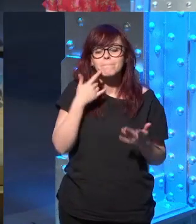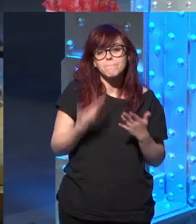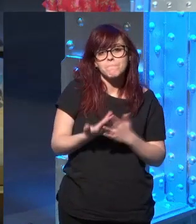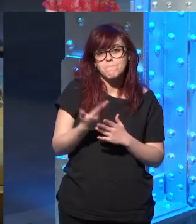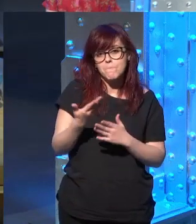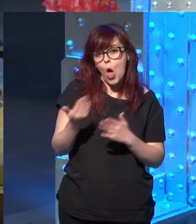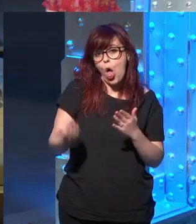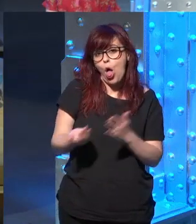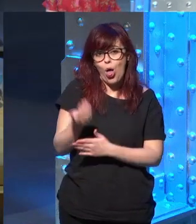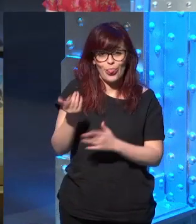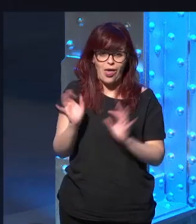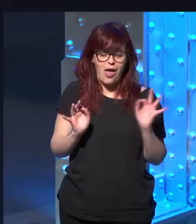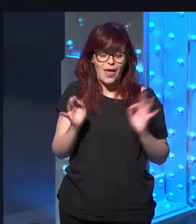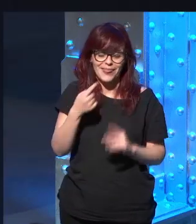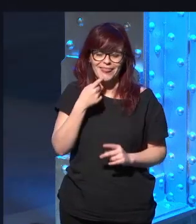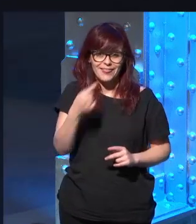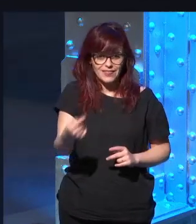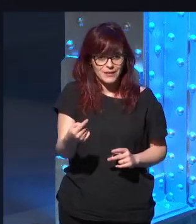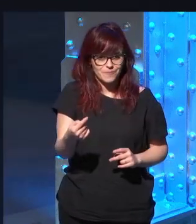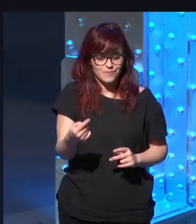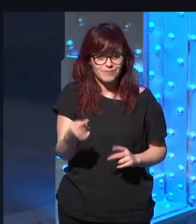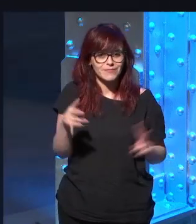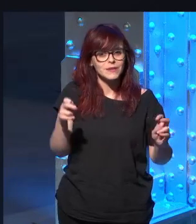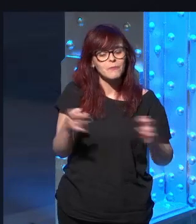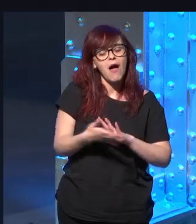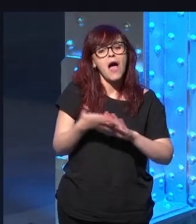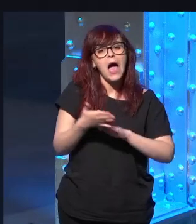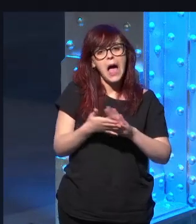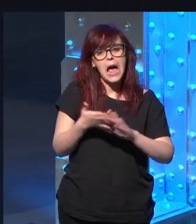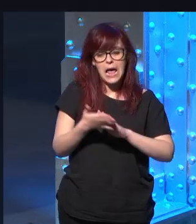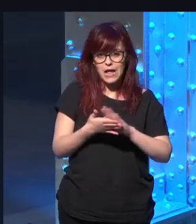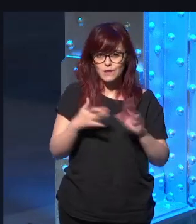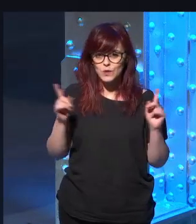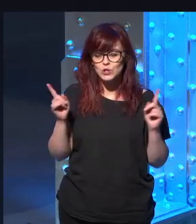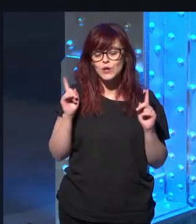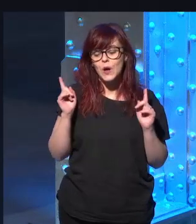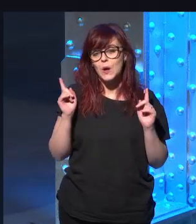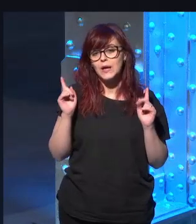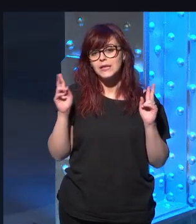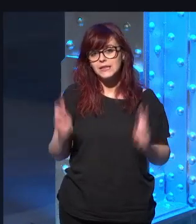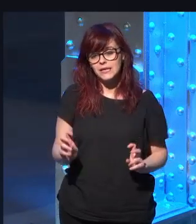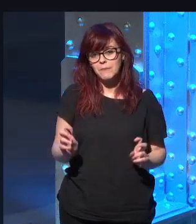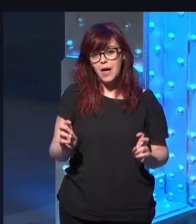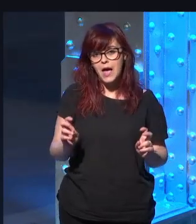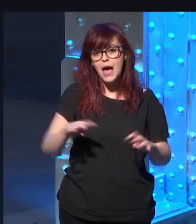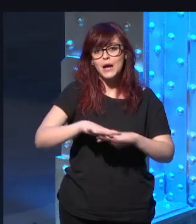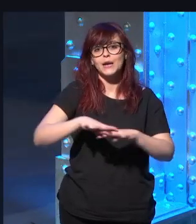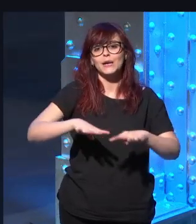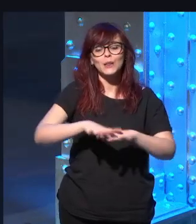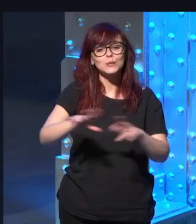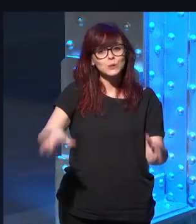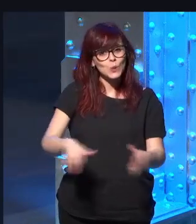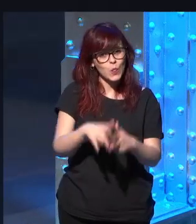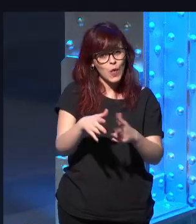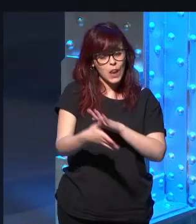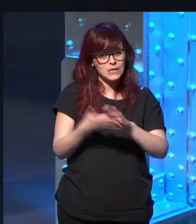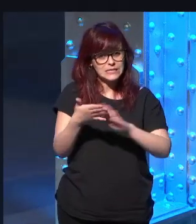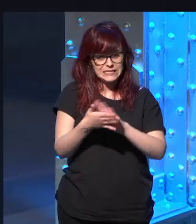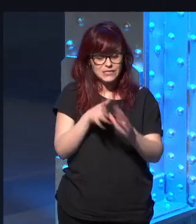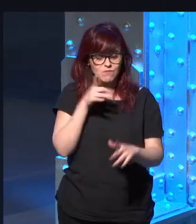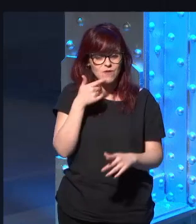clickbait y que hemos tratado, aunque sea de pasada, el tema de las redes sociales, que